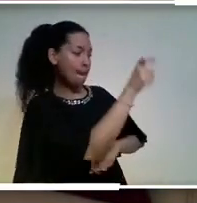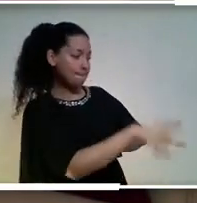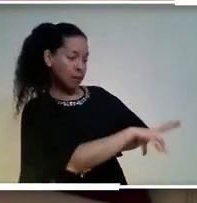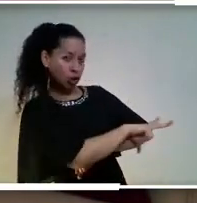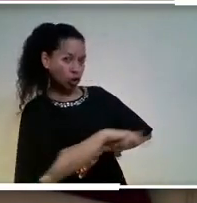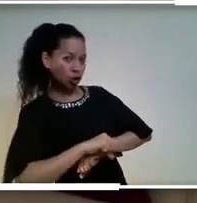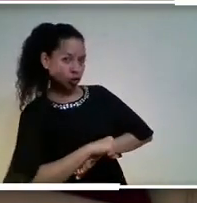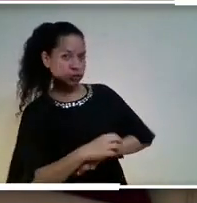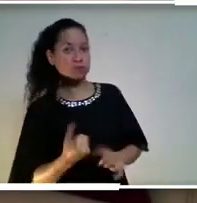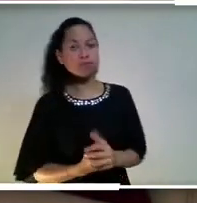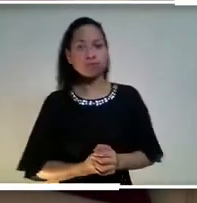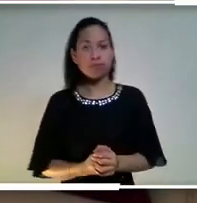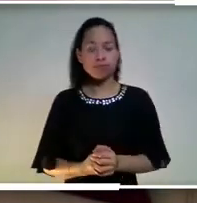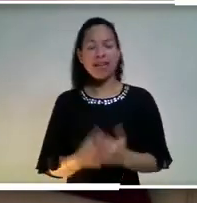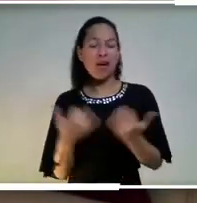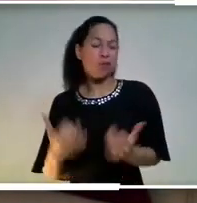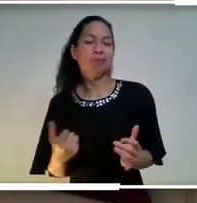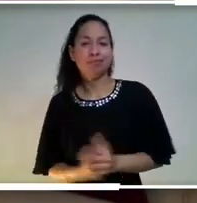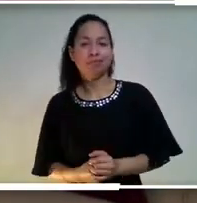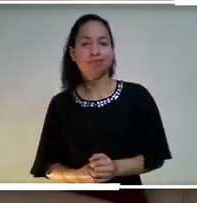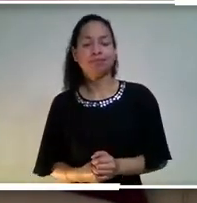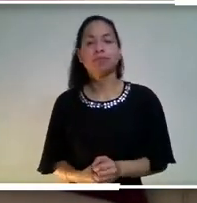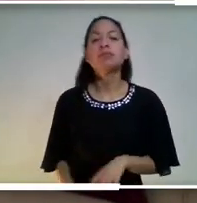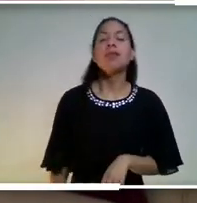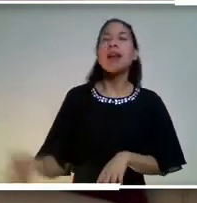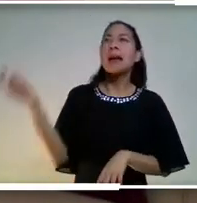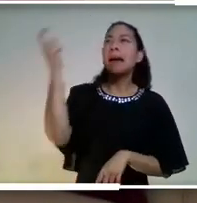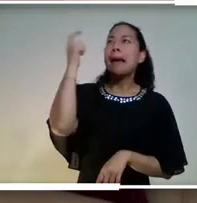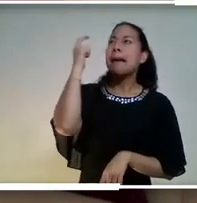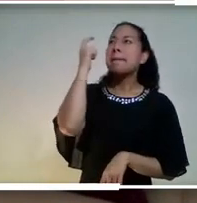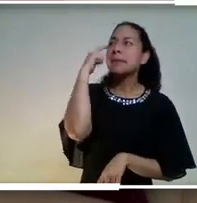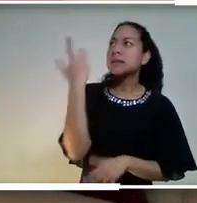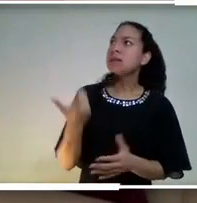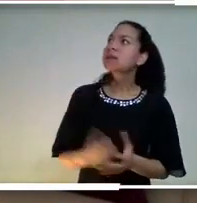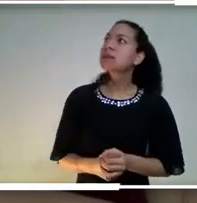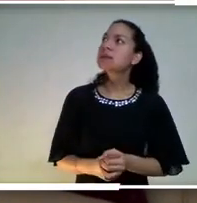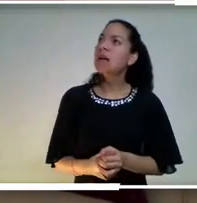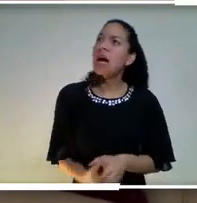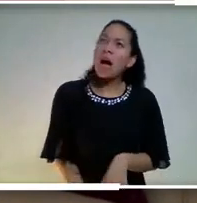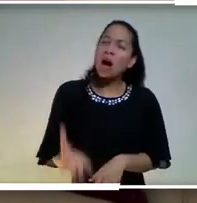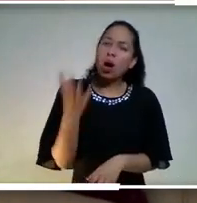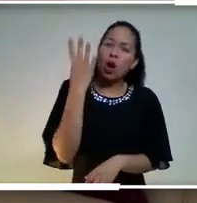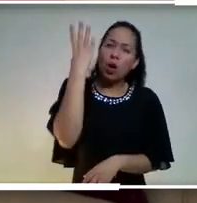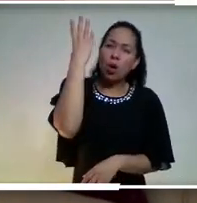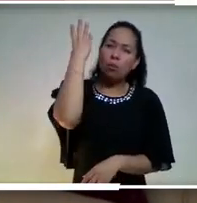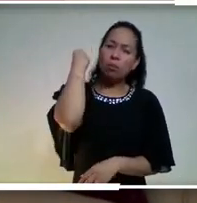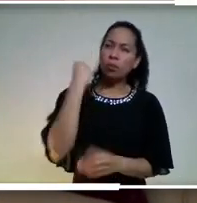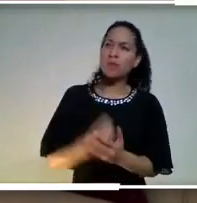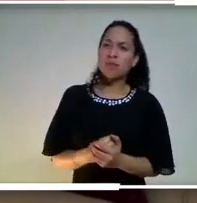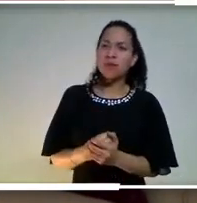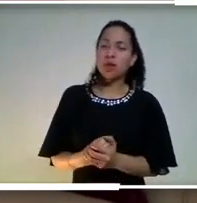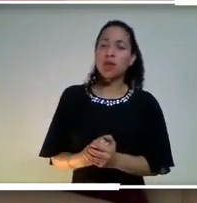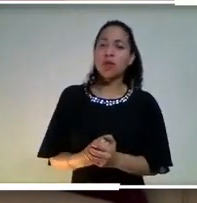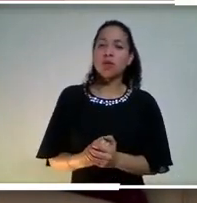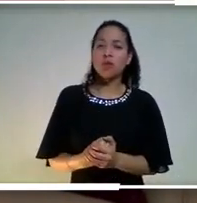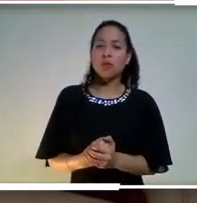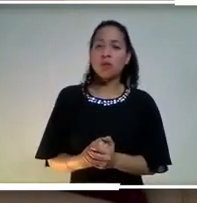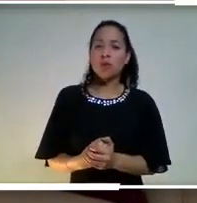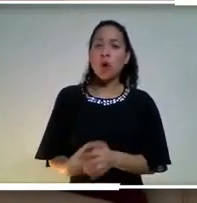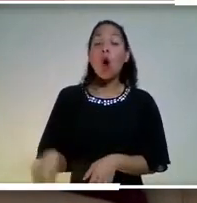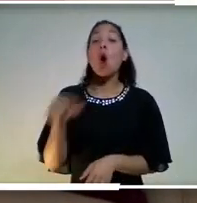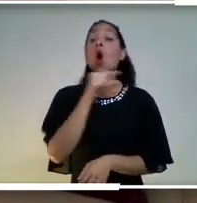reina allá el monasterio en san isidoro del campo en el sur de sevilla